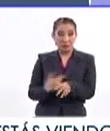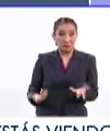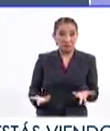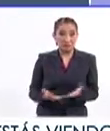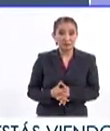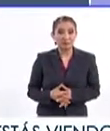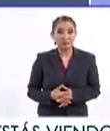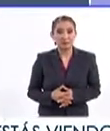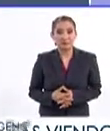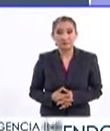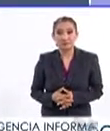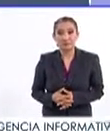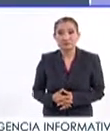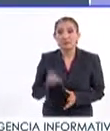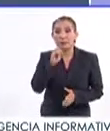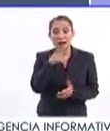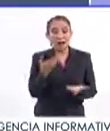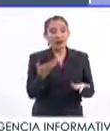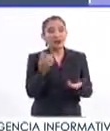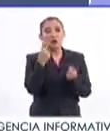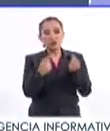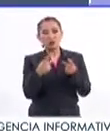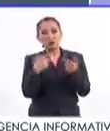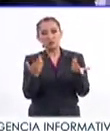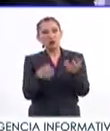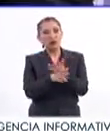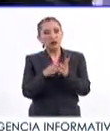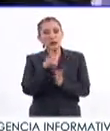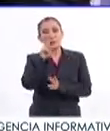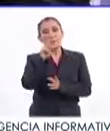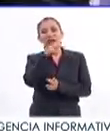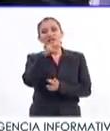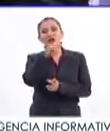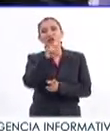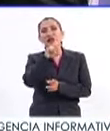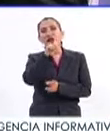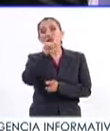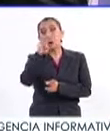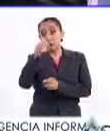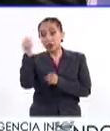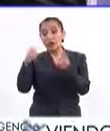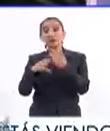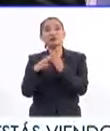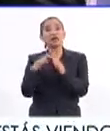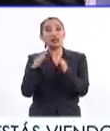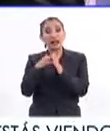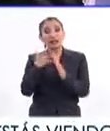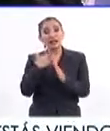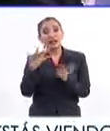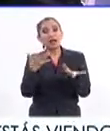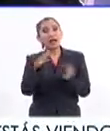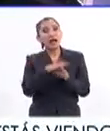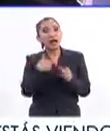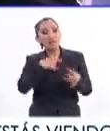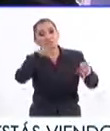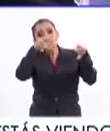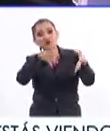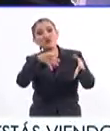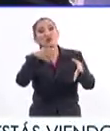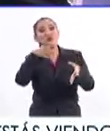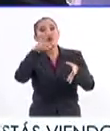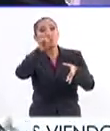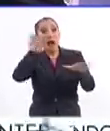Claro. Los utensilios. Los utensilios en algunos lados, por ejemplo en el Peñón de los Baños, aún algunas casas conservan los utensilios para la caza de aves.